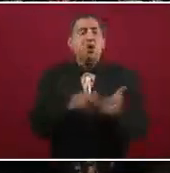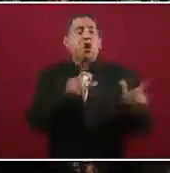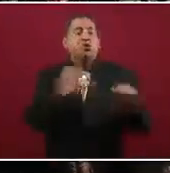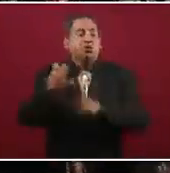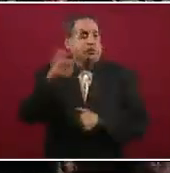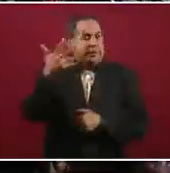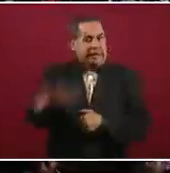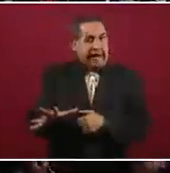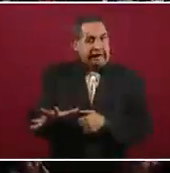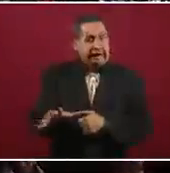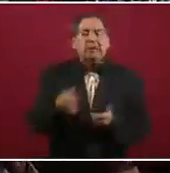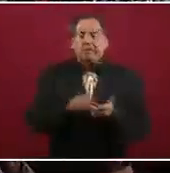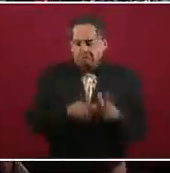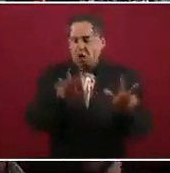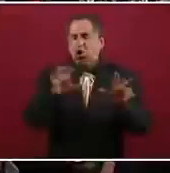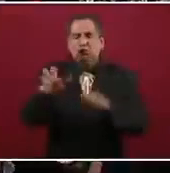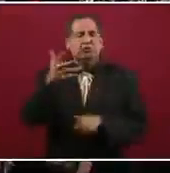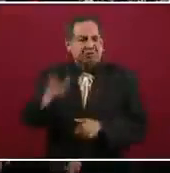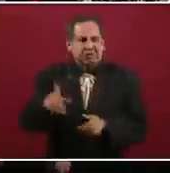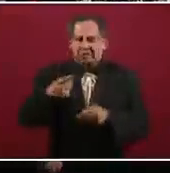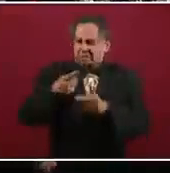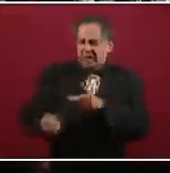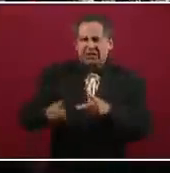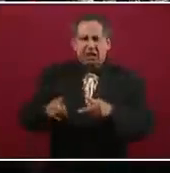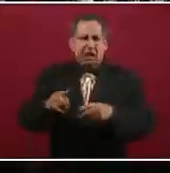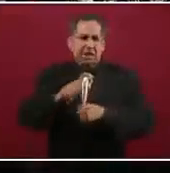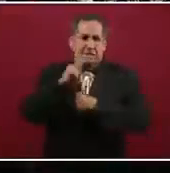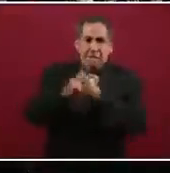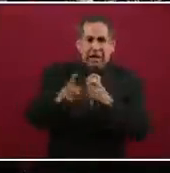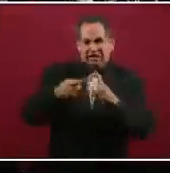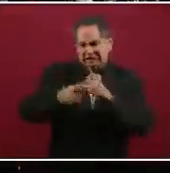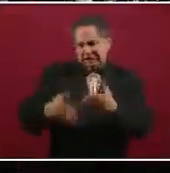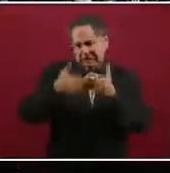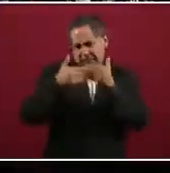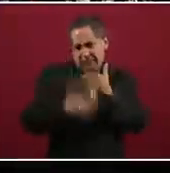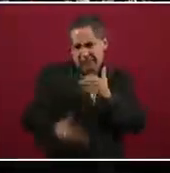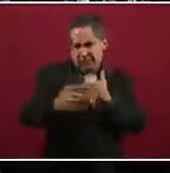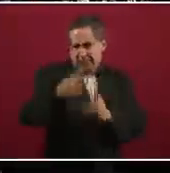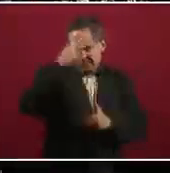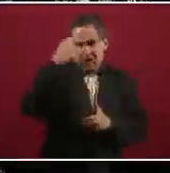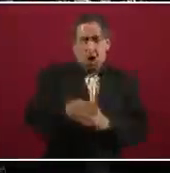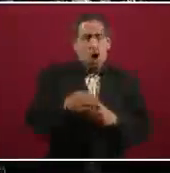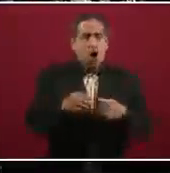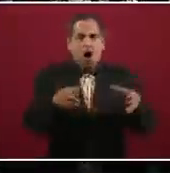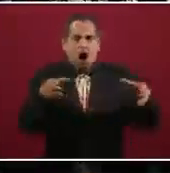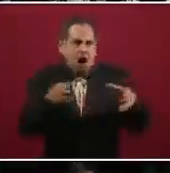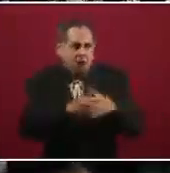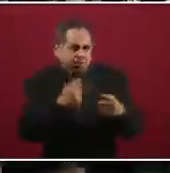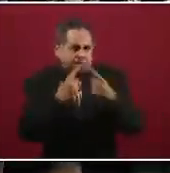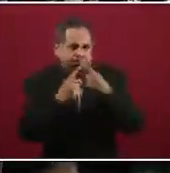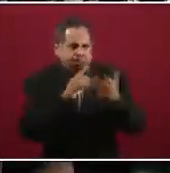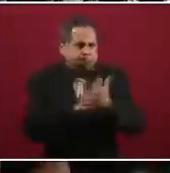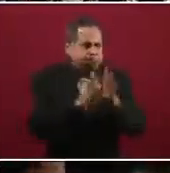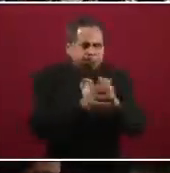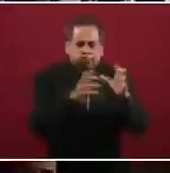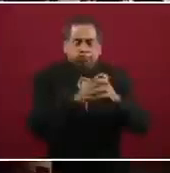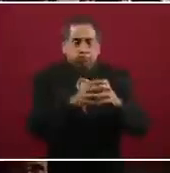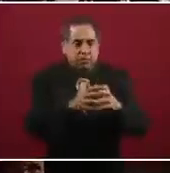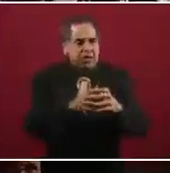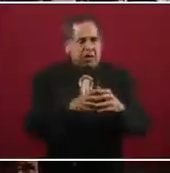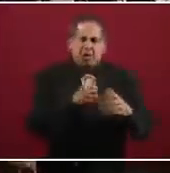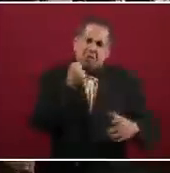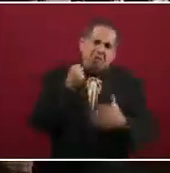1810 marca el nacimiento de nuestra nación y fue el inicio de una gesta popular que conmocionó al viejo